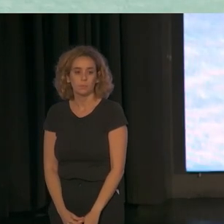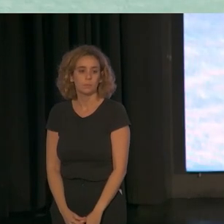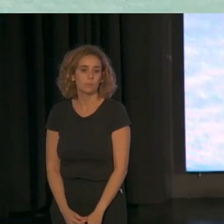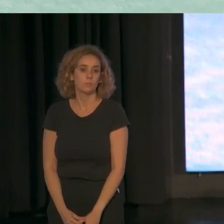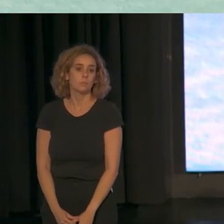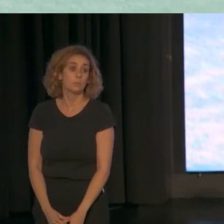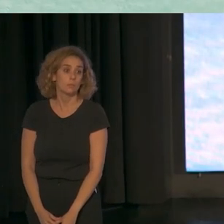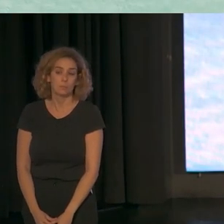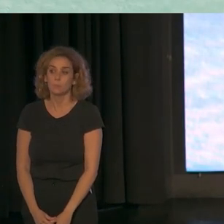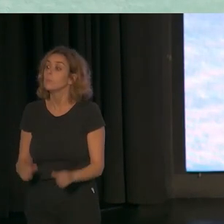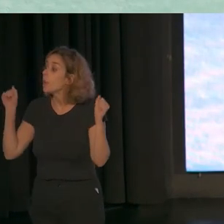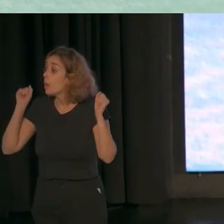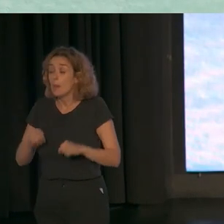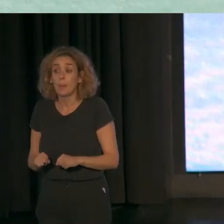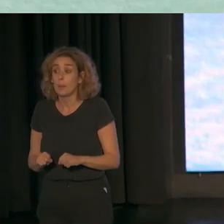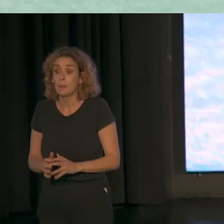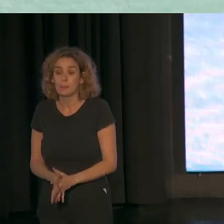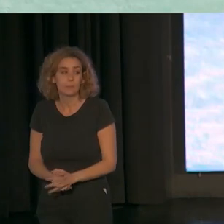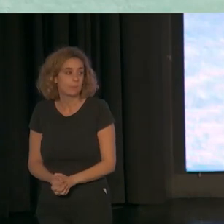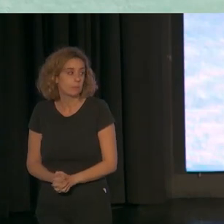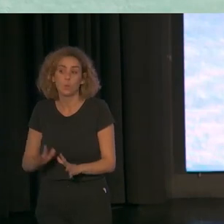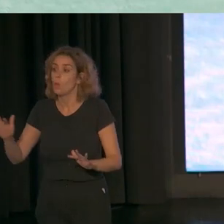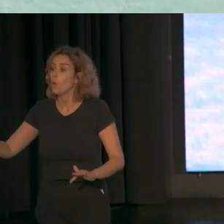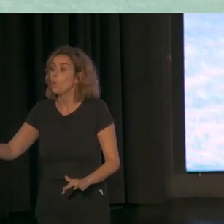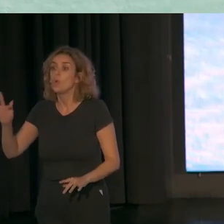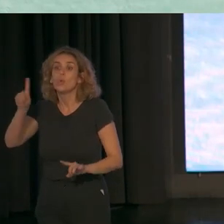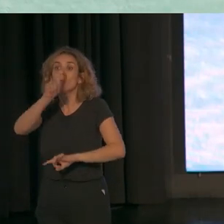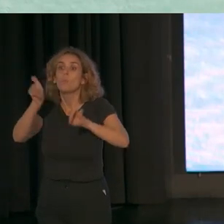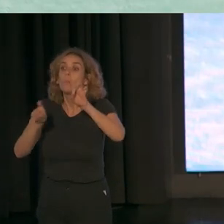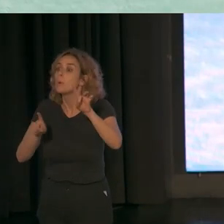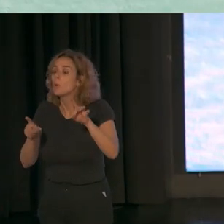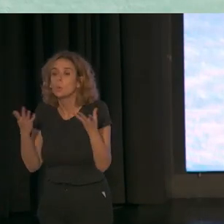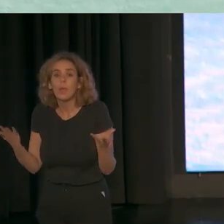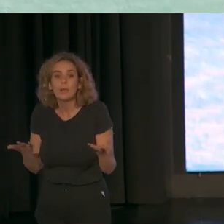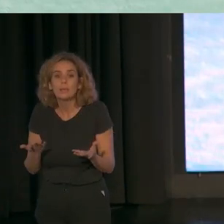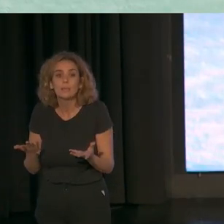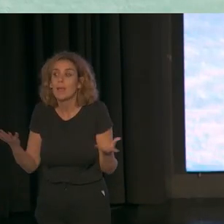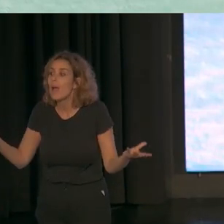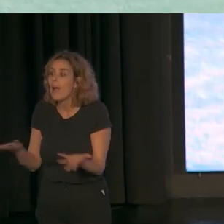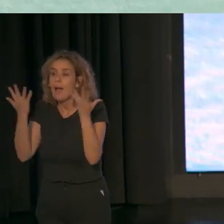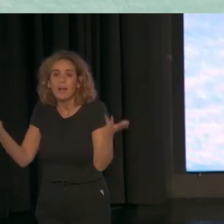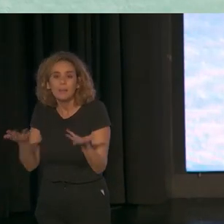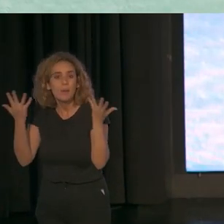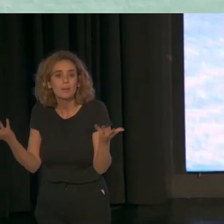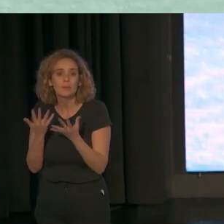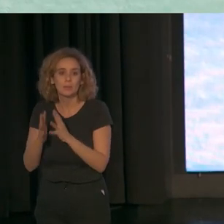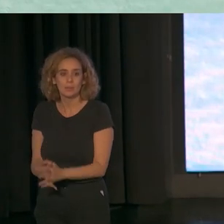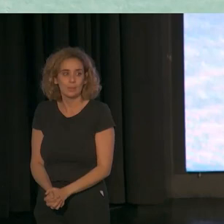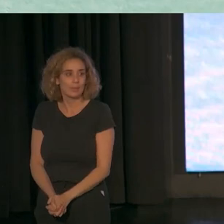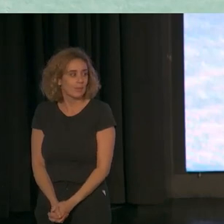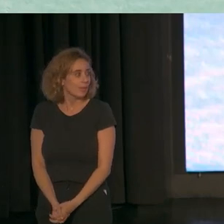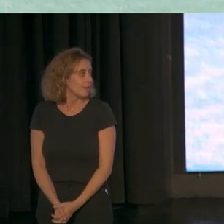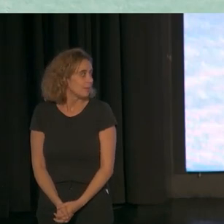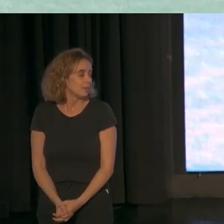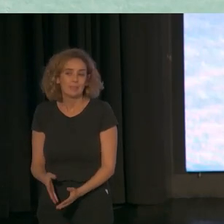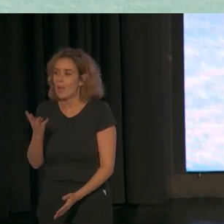gracias Vale Nos dan turno de preguntas así que animaros que tenéis aquí